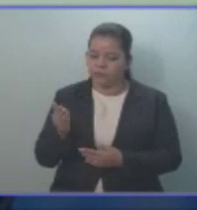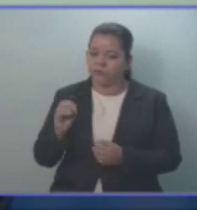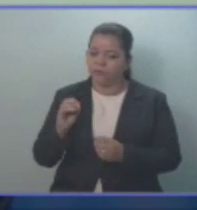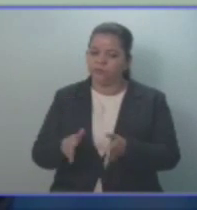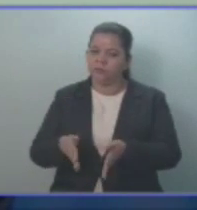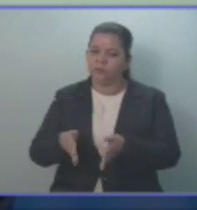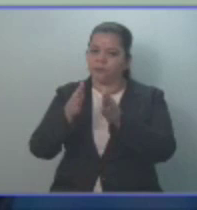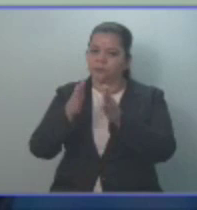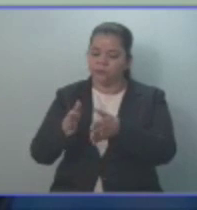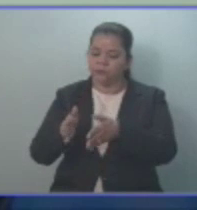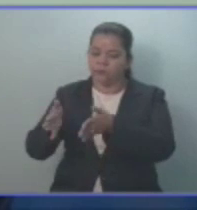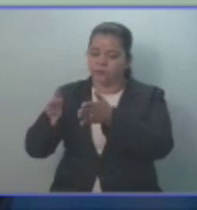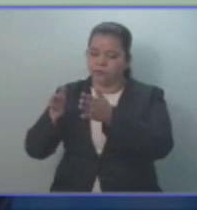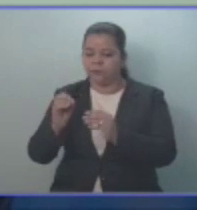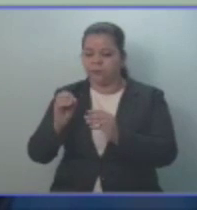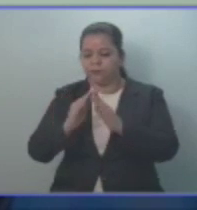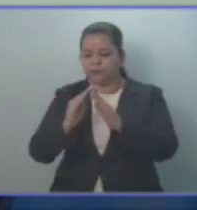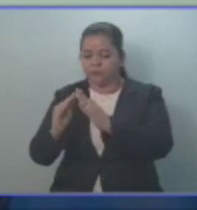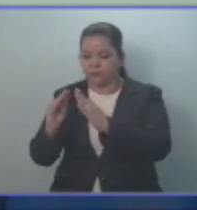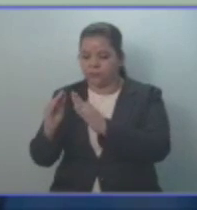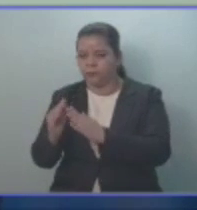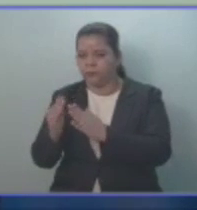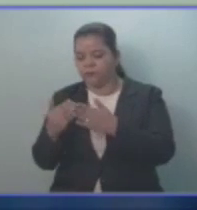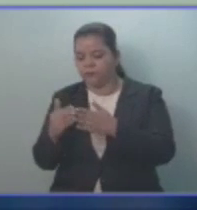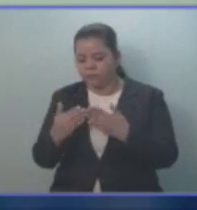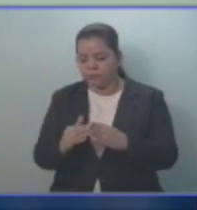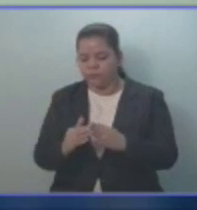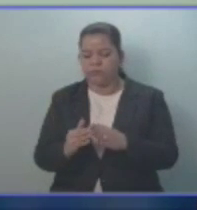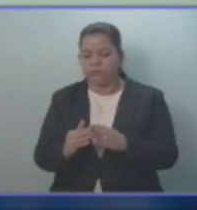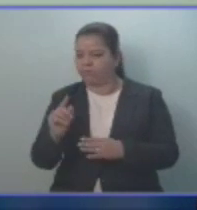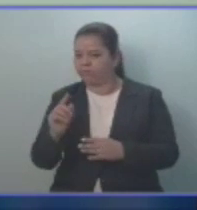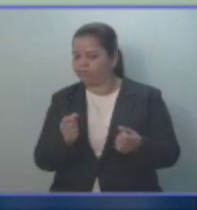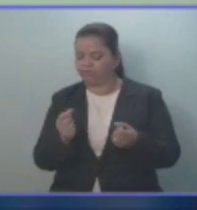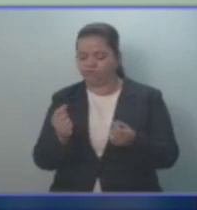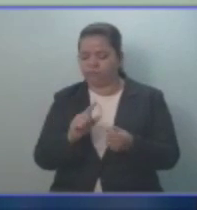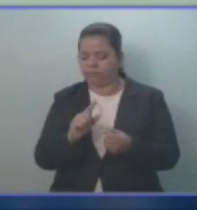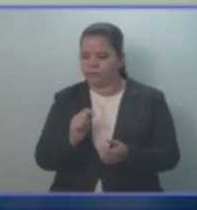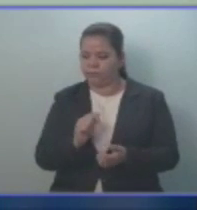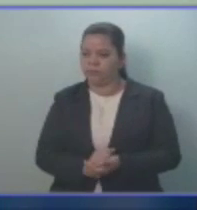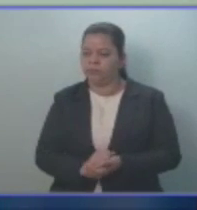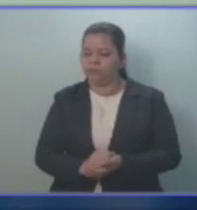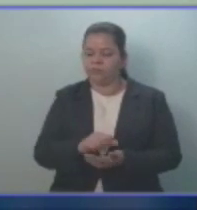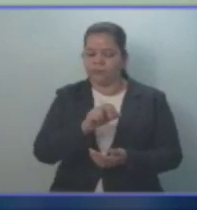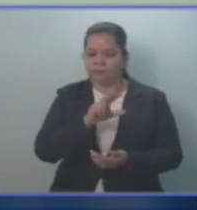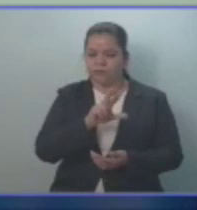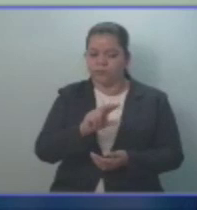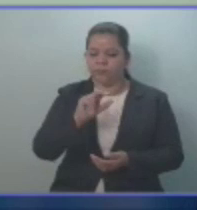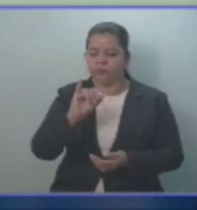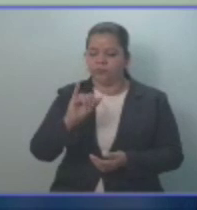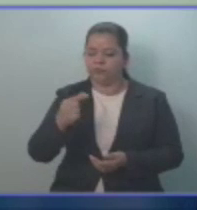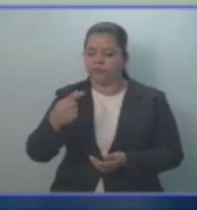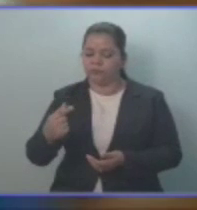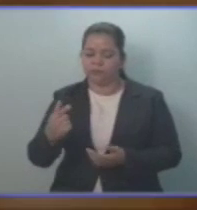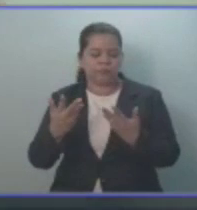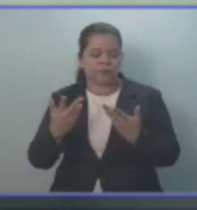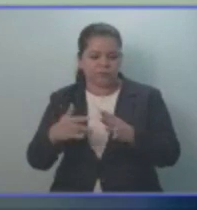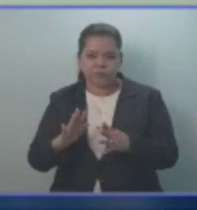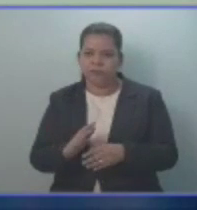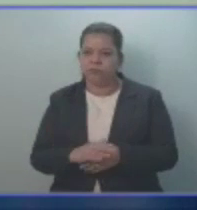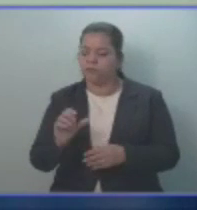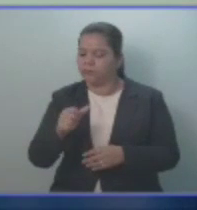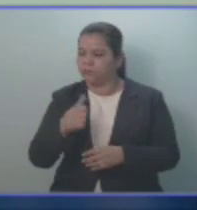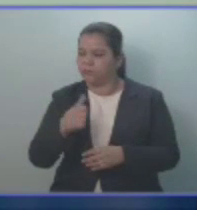inmuebles distintos a los vehículos de motor, 3IG. Cualquier otro impuesto.